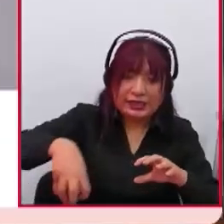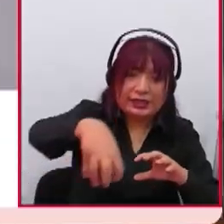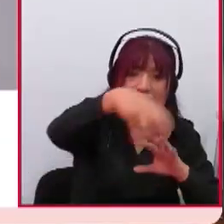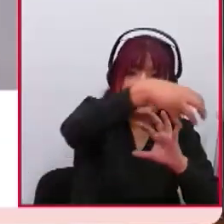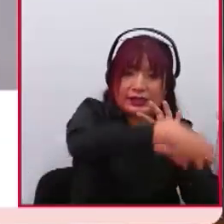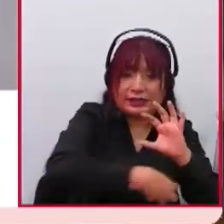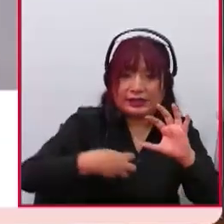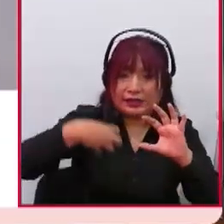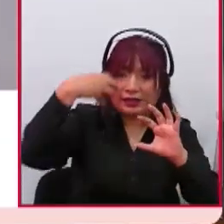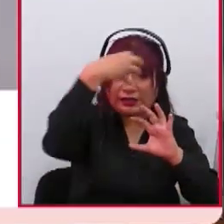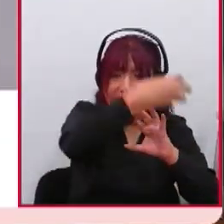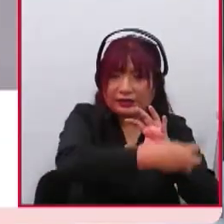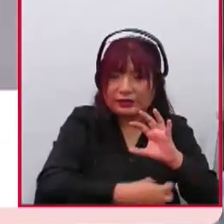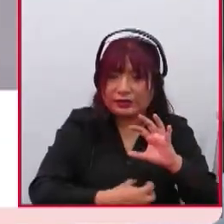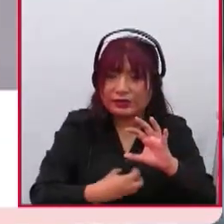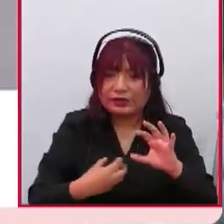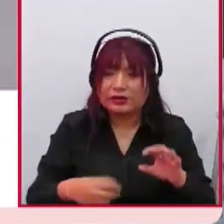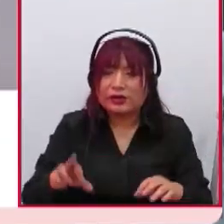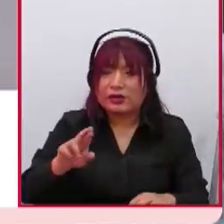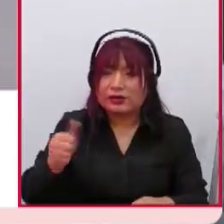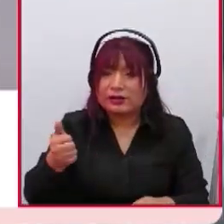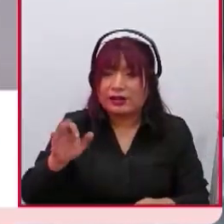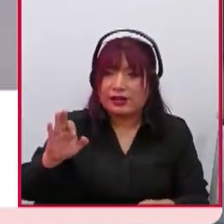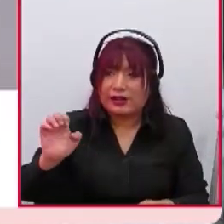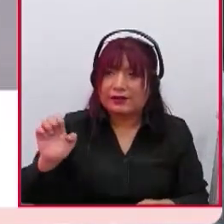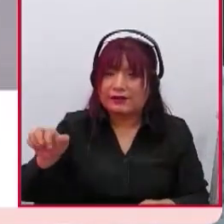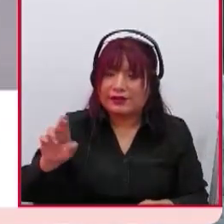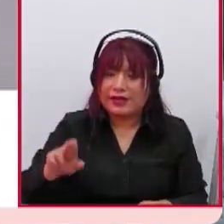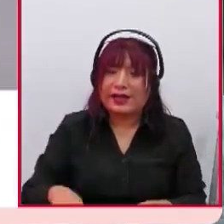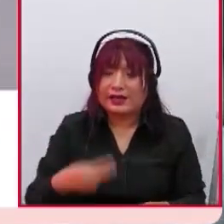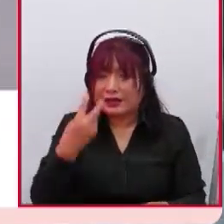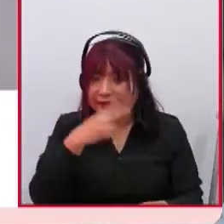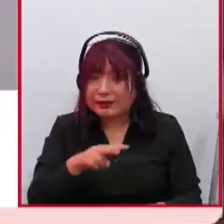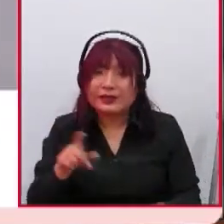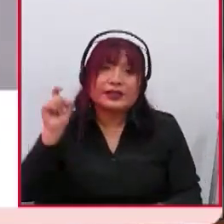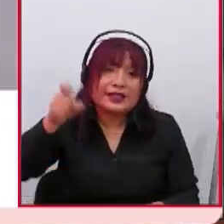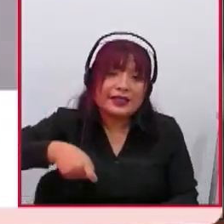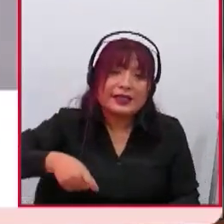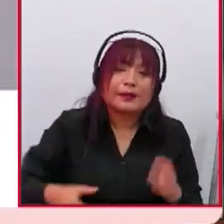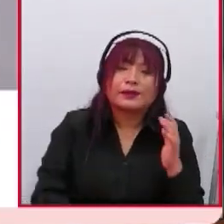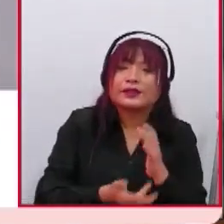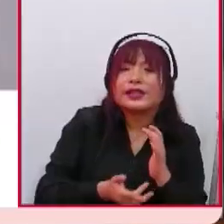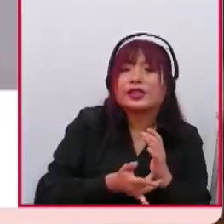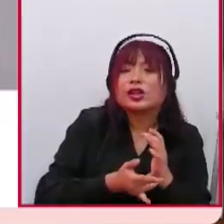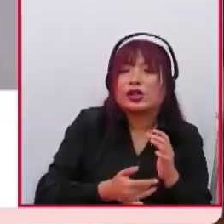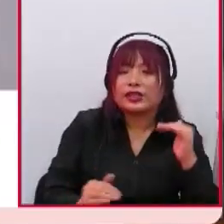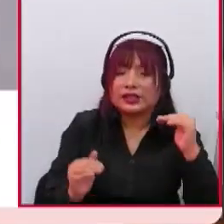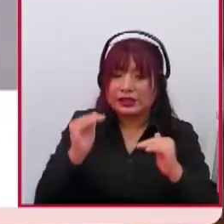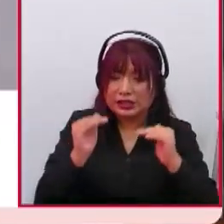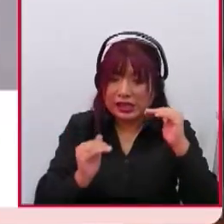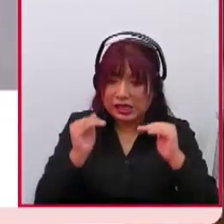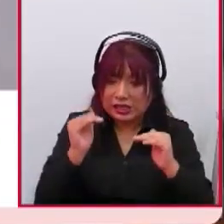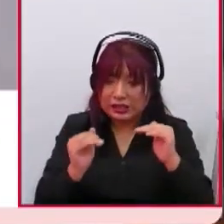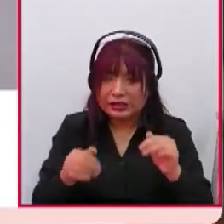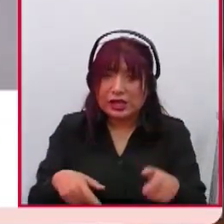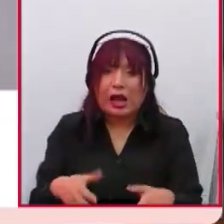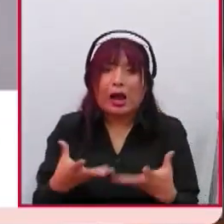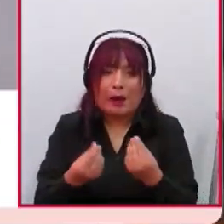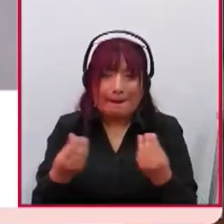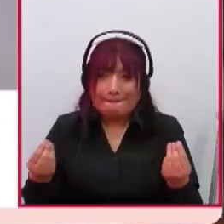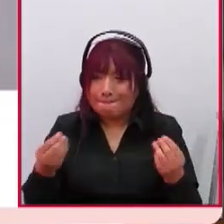Y para dominar el circuito Raffel, instrumentos calibrados con una calibración bastante